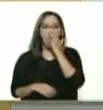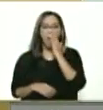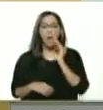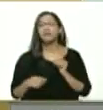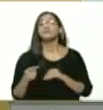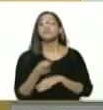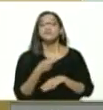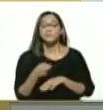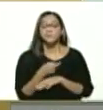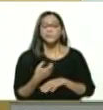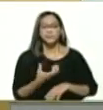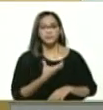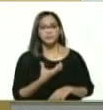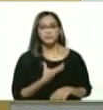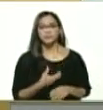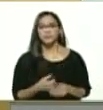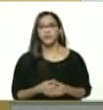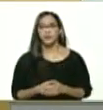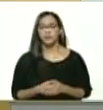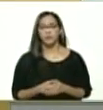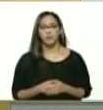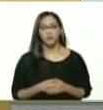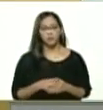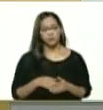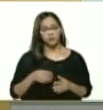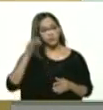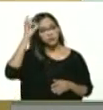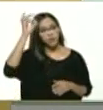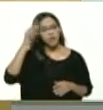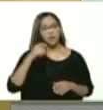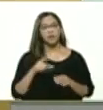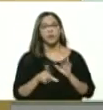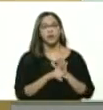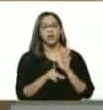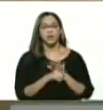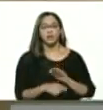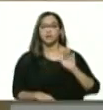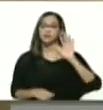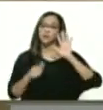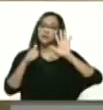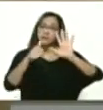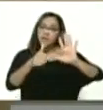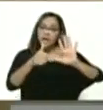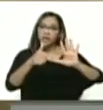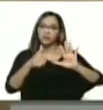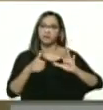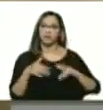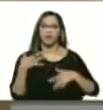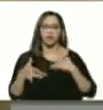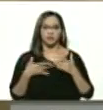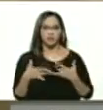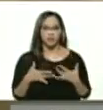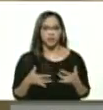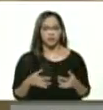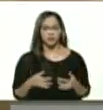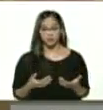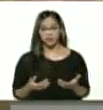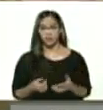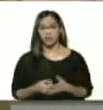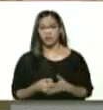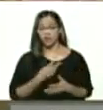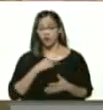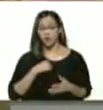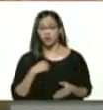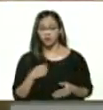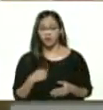alcalde por concejales y por legislador son 6 actos de de lo que es lo que nosotros